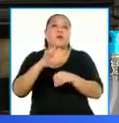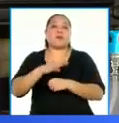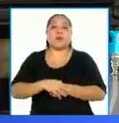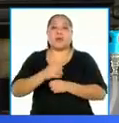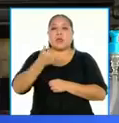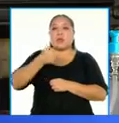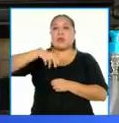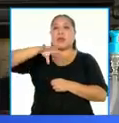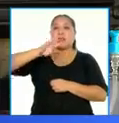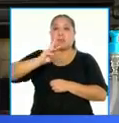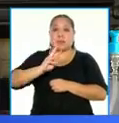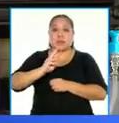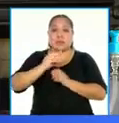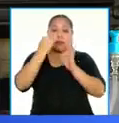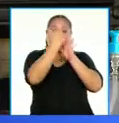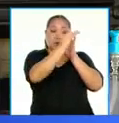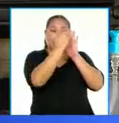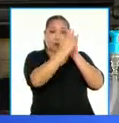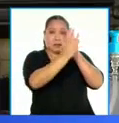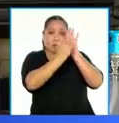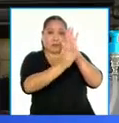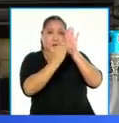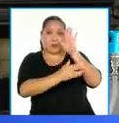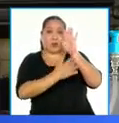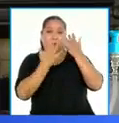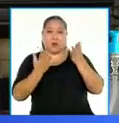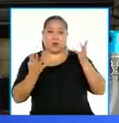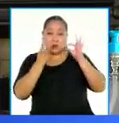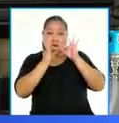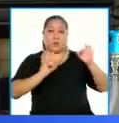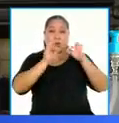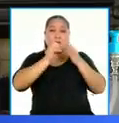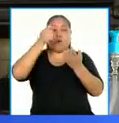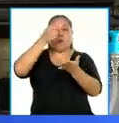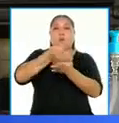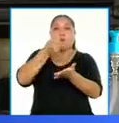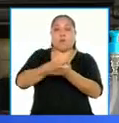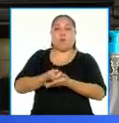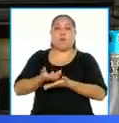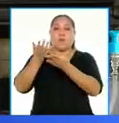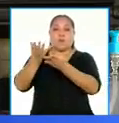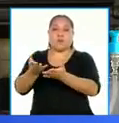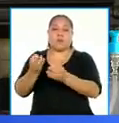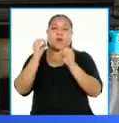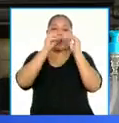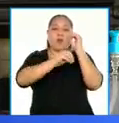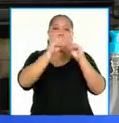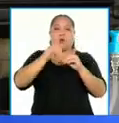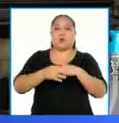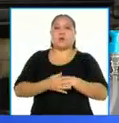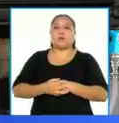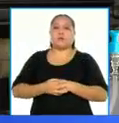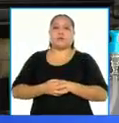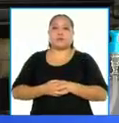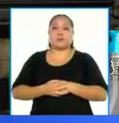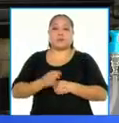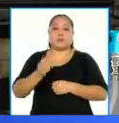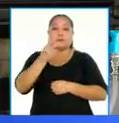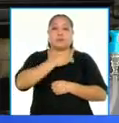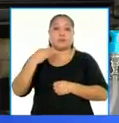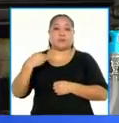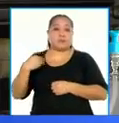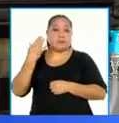de 16 acciones estratégicas con un presupuesto asegurado para su implementación. El ministro